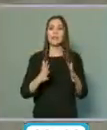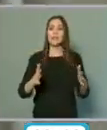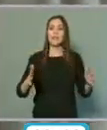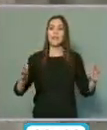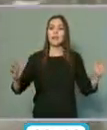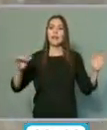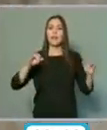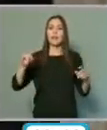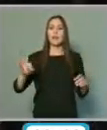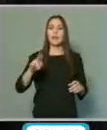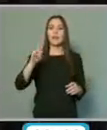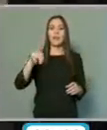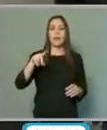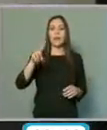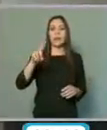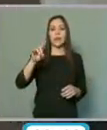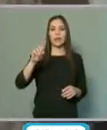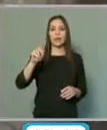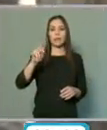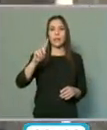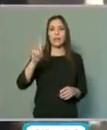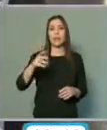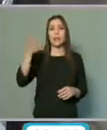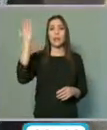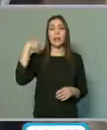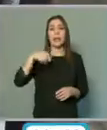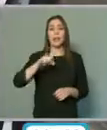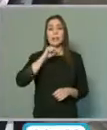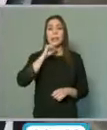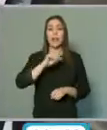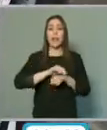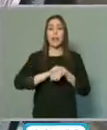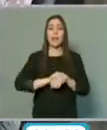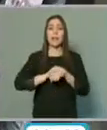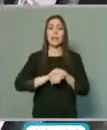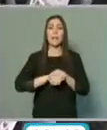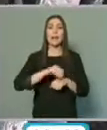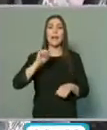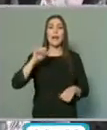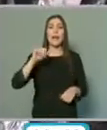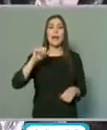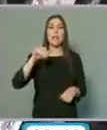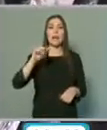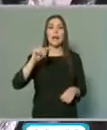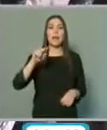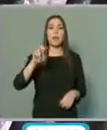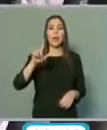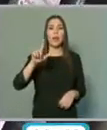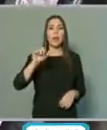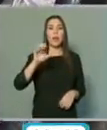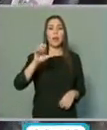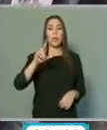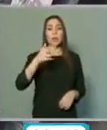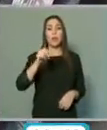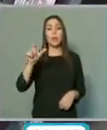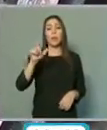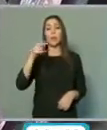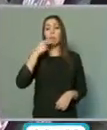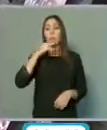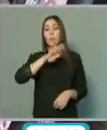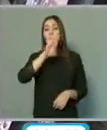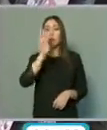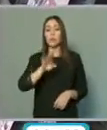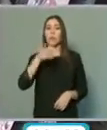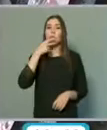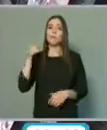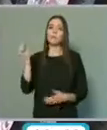gran poeta y amigo, por cierto, amigo íntimo de Manuel Acuña, porque él incluso cuando falleció Manuel Acuña escribió